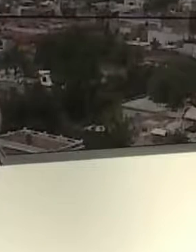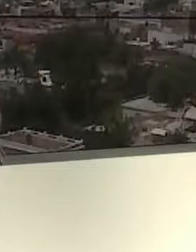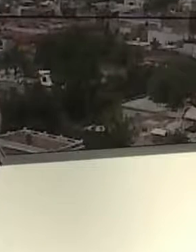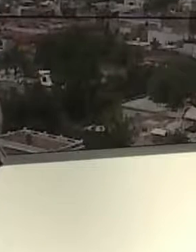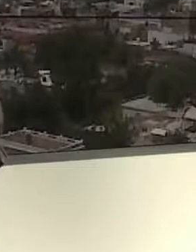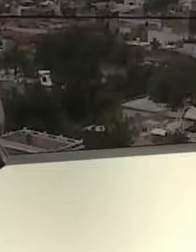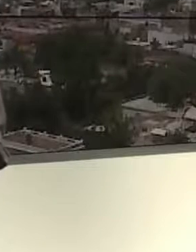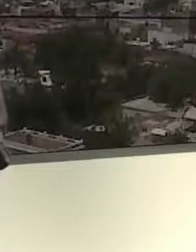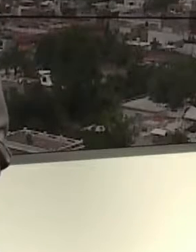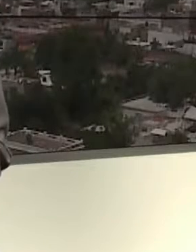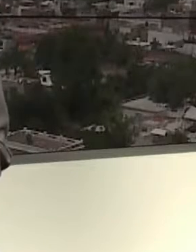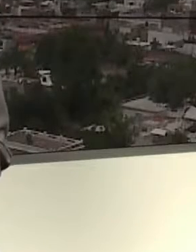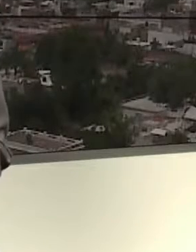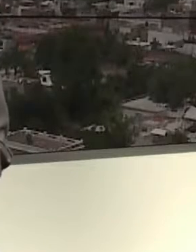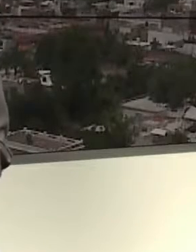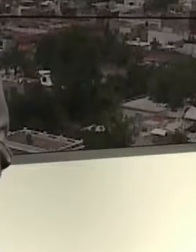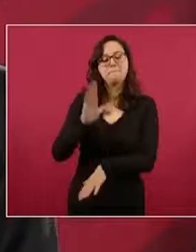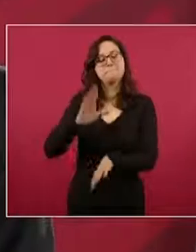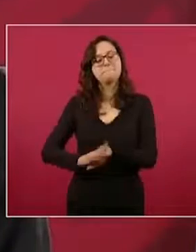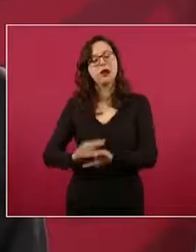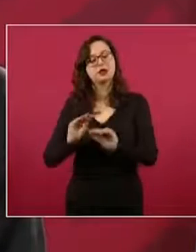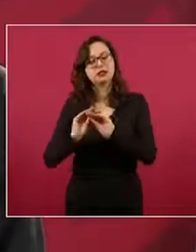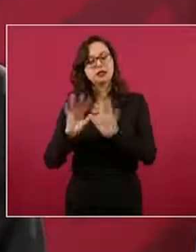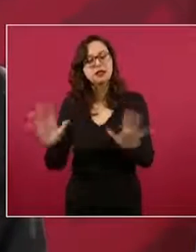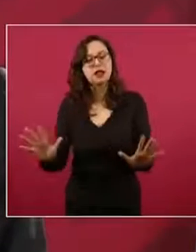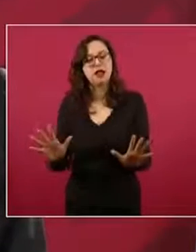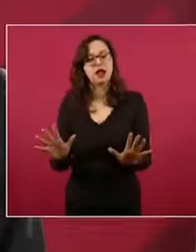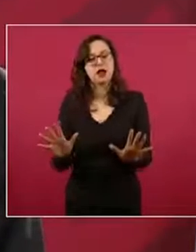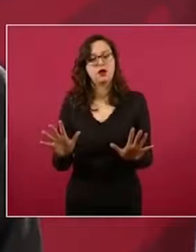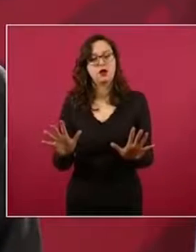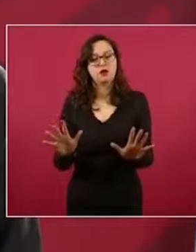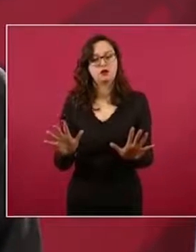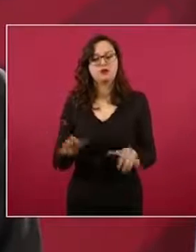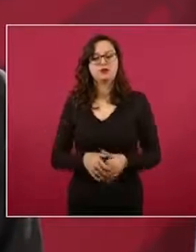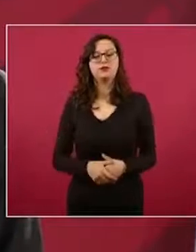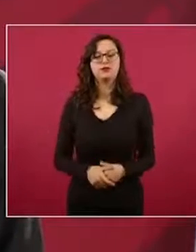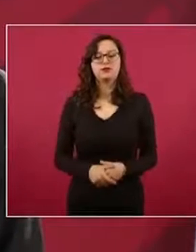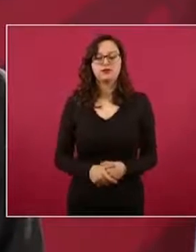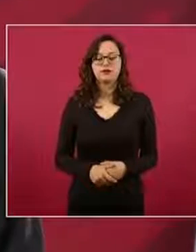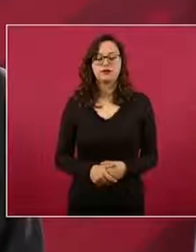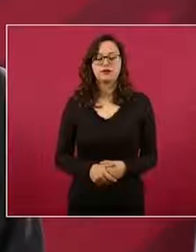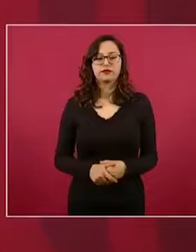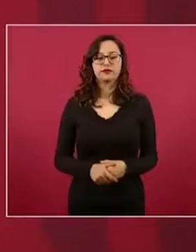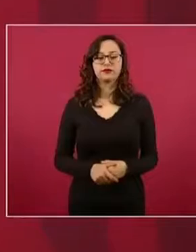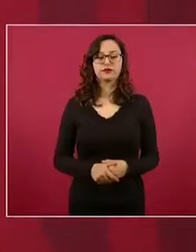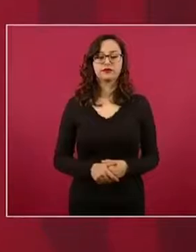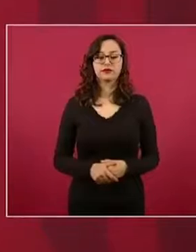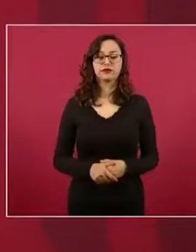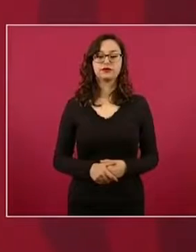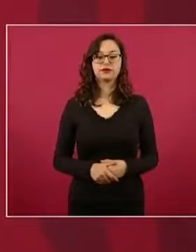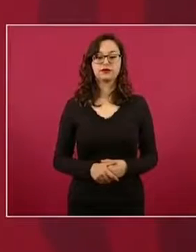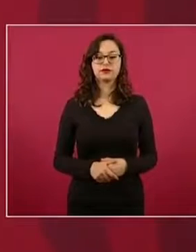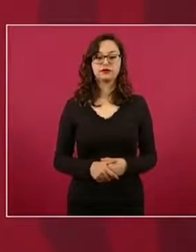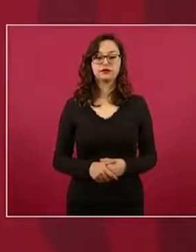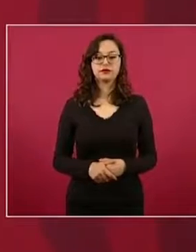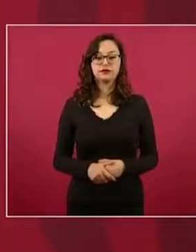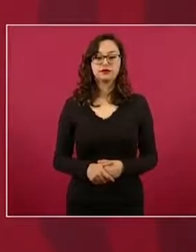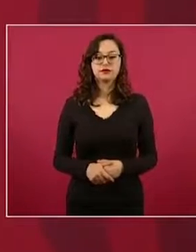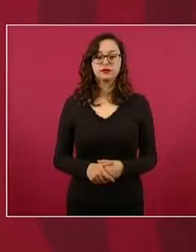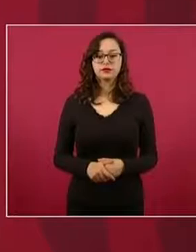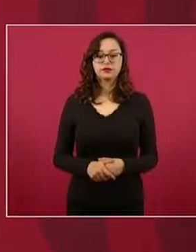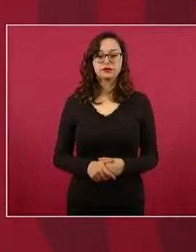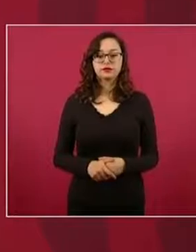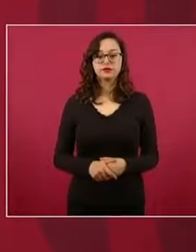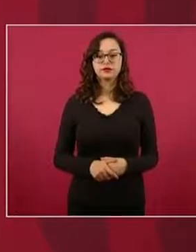El presidente Andrés Manuel López Obrador anunció que buscarán una reforma a la Constitución para dejar clara la aplicación